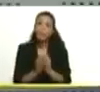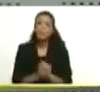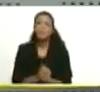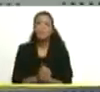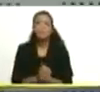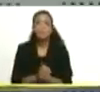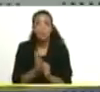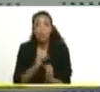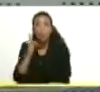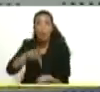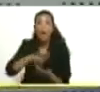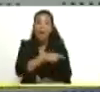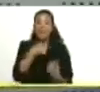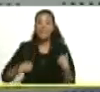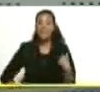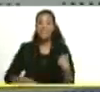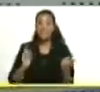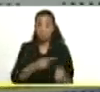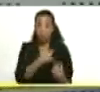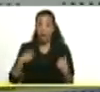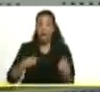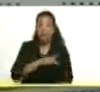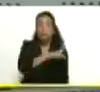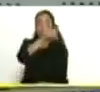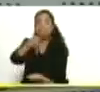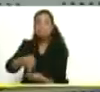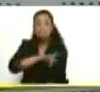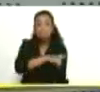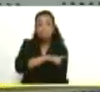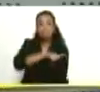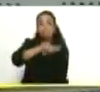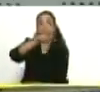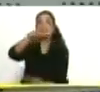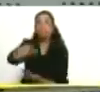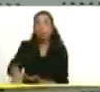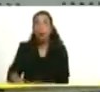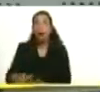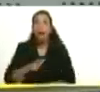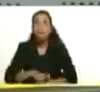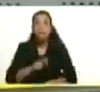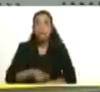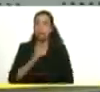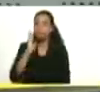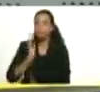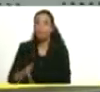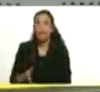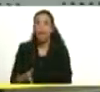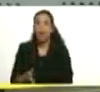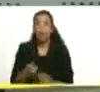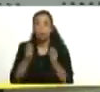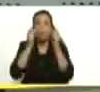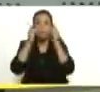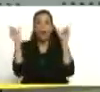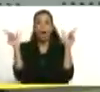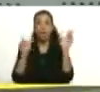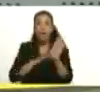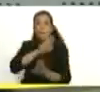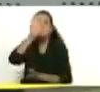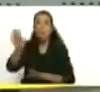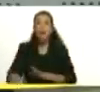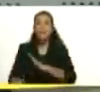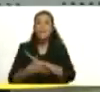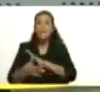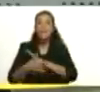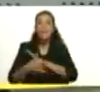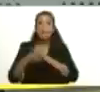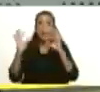Yo vengo llegando de China y verdaderamente uno queda impresionado los avances científicos